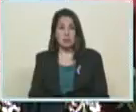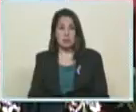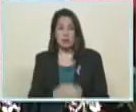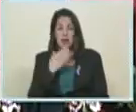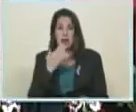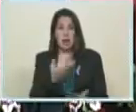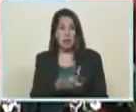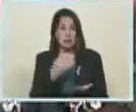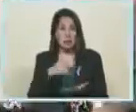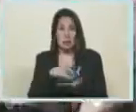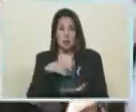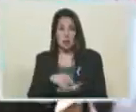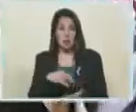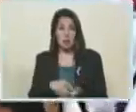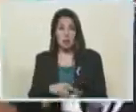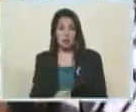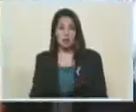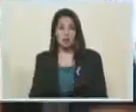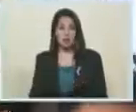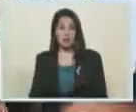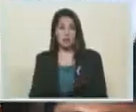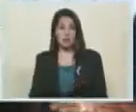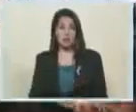¡Gracias, Carabobo!